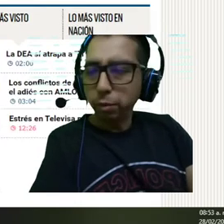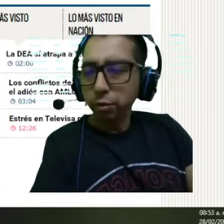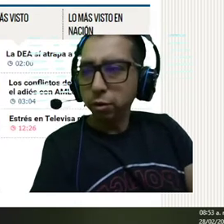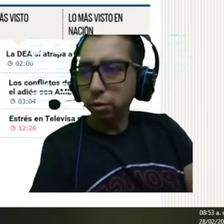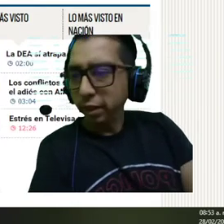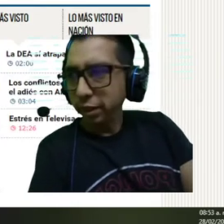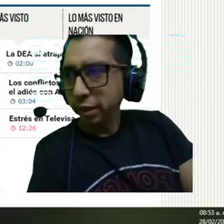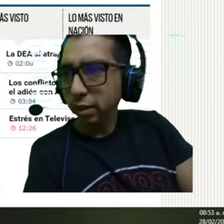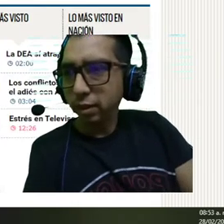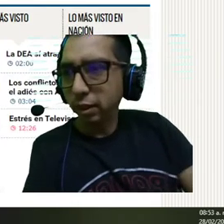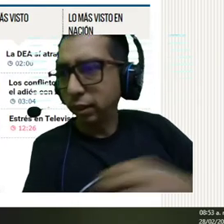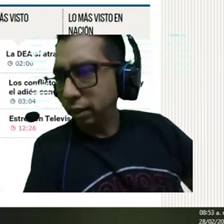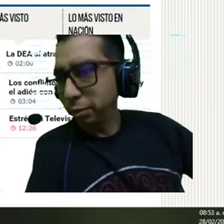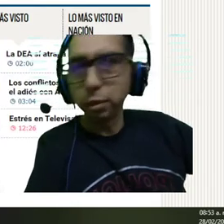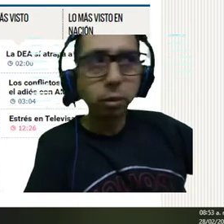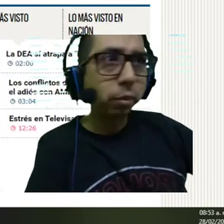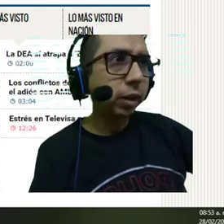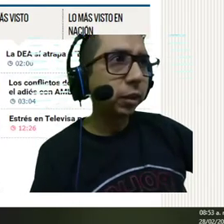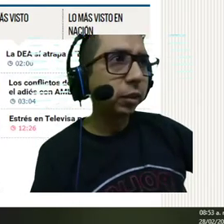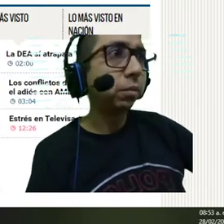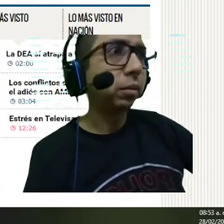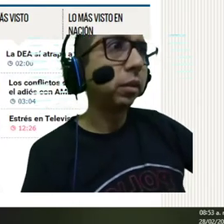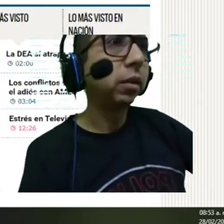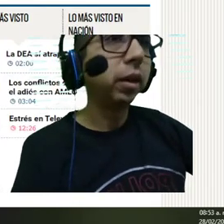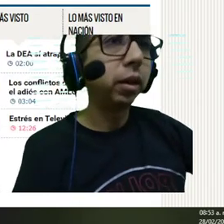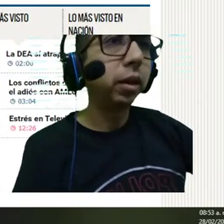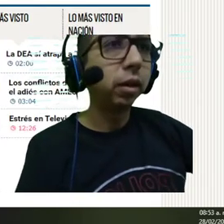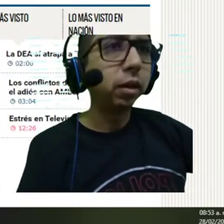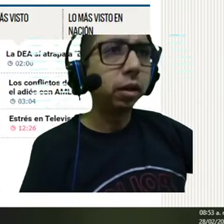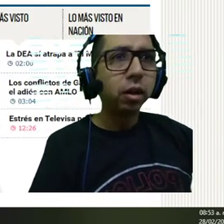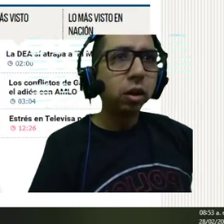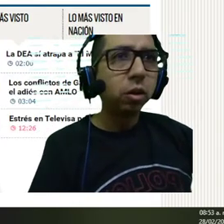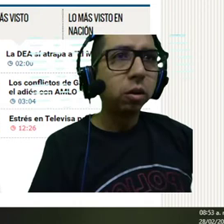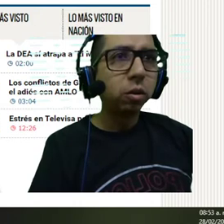Solo para informar que ya tenemos el primer caso de